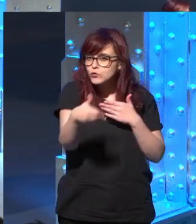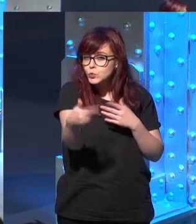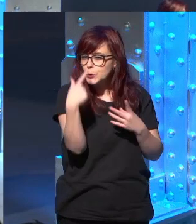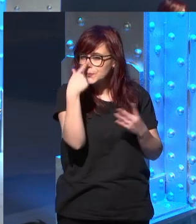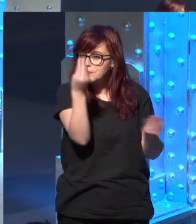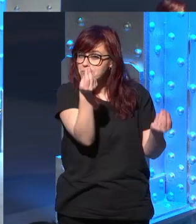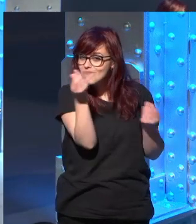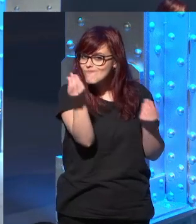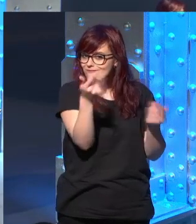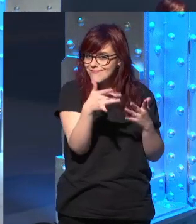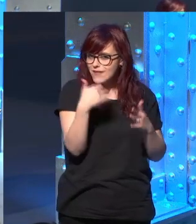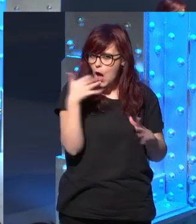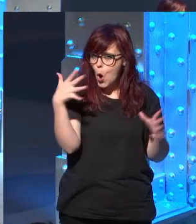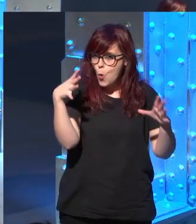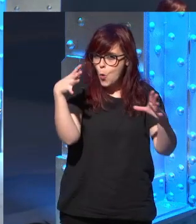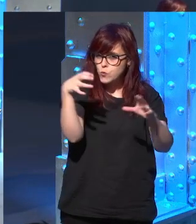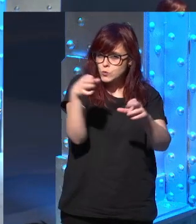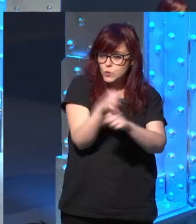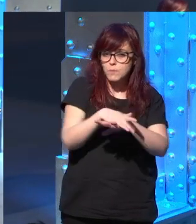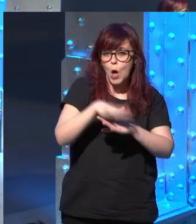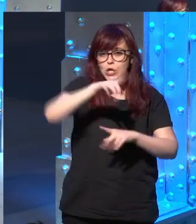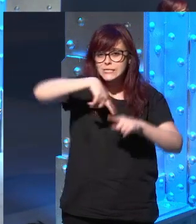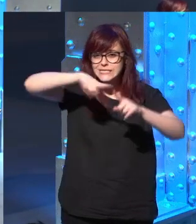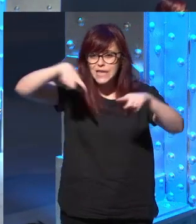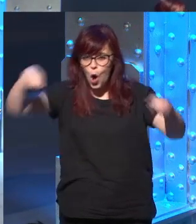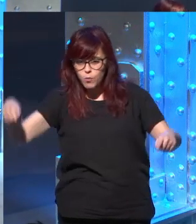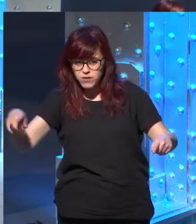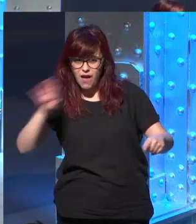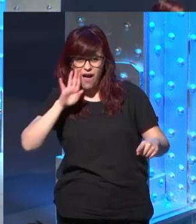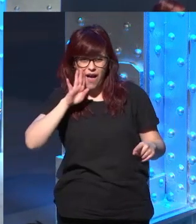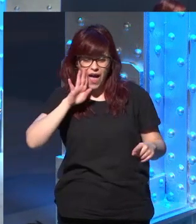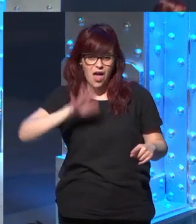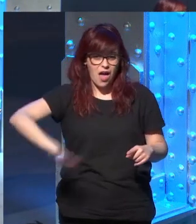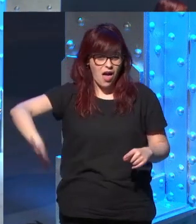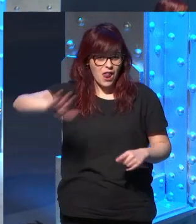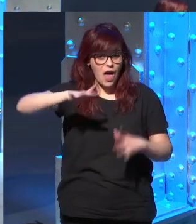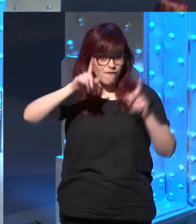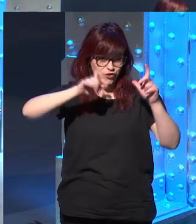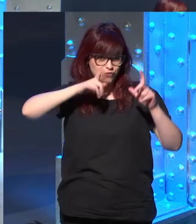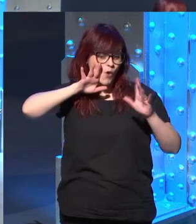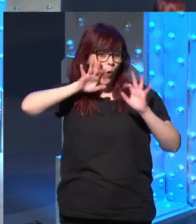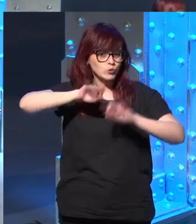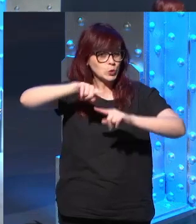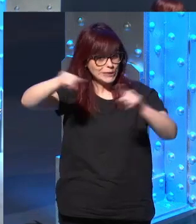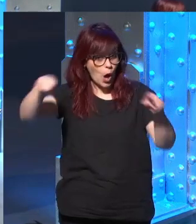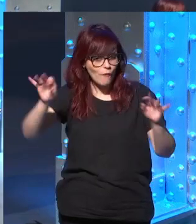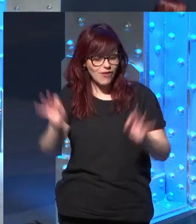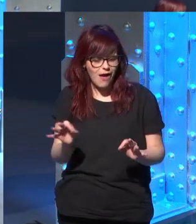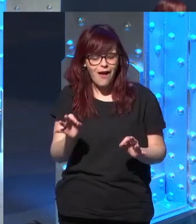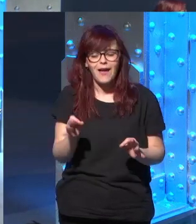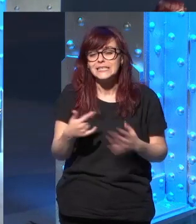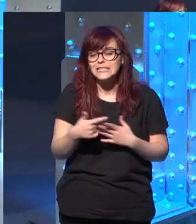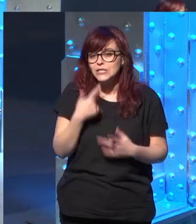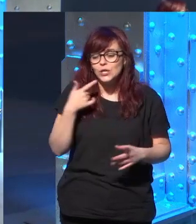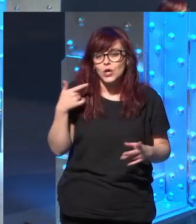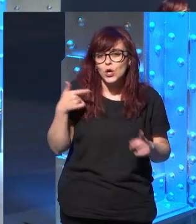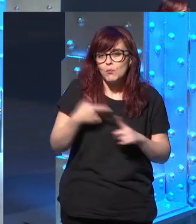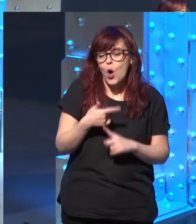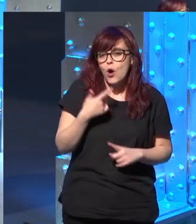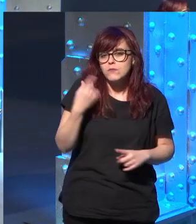negrísimo ahí en Segovia, es una foto que está hecha en Segovia, y ya os digo que era como el punto máximo